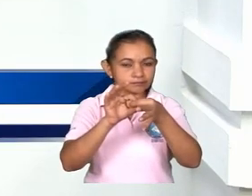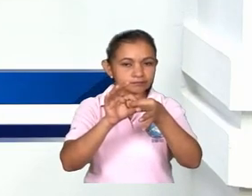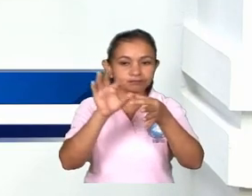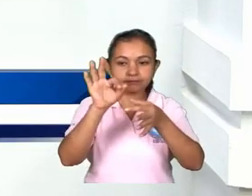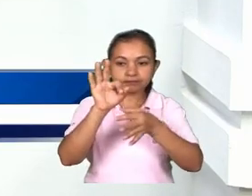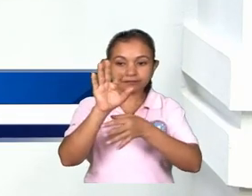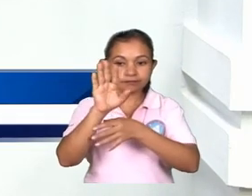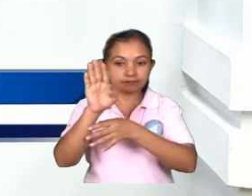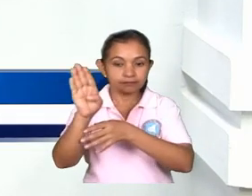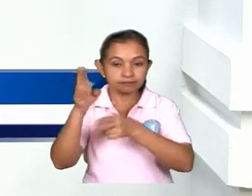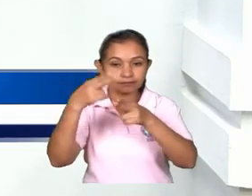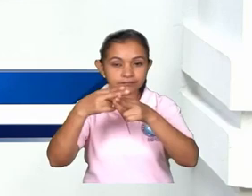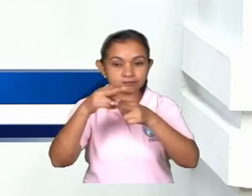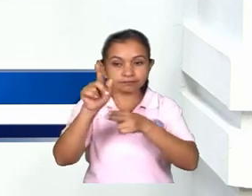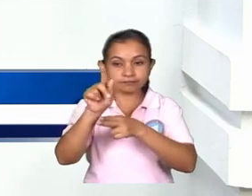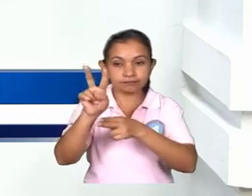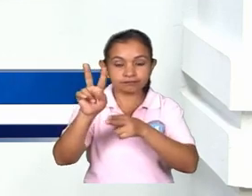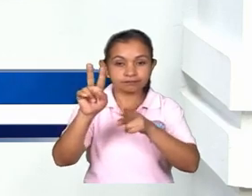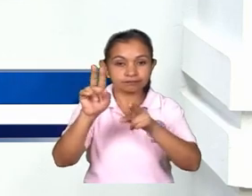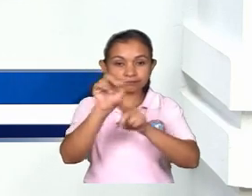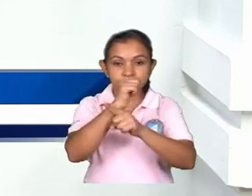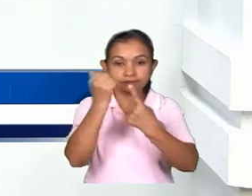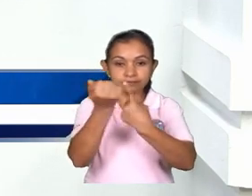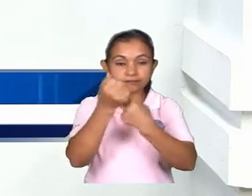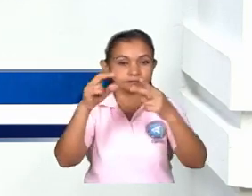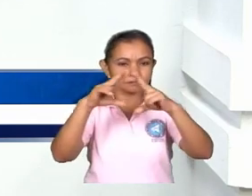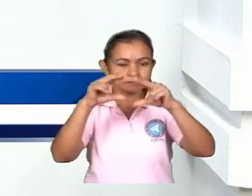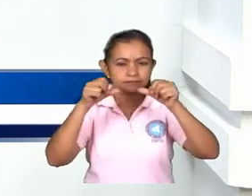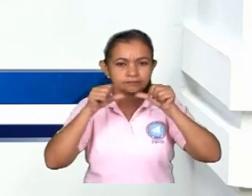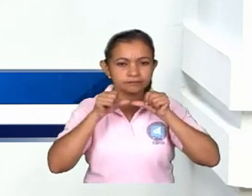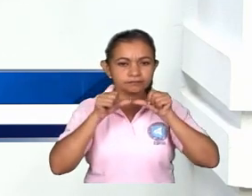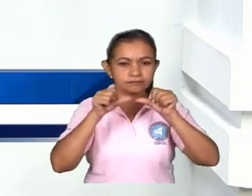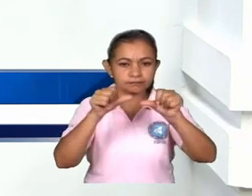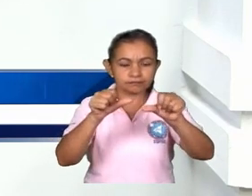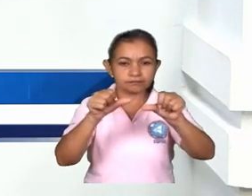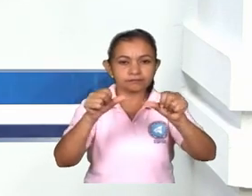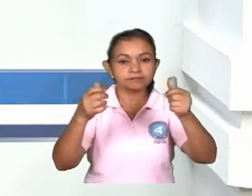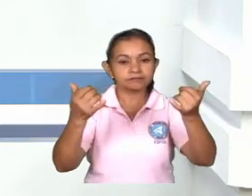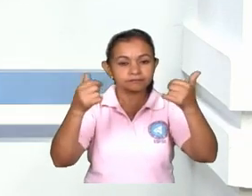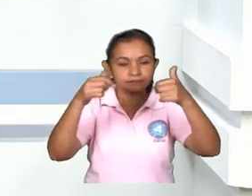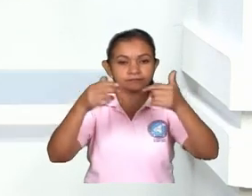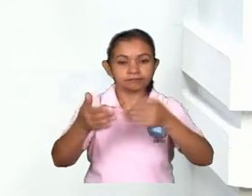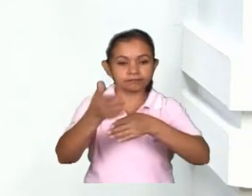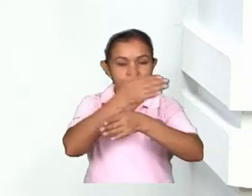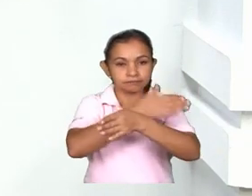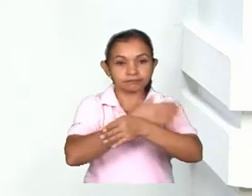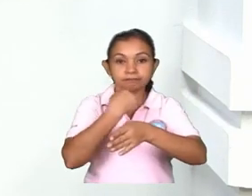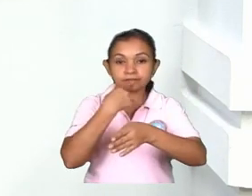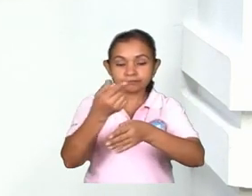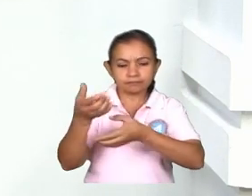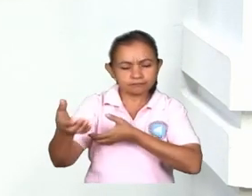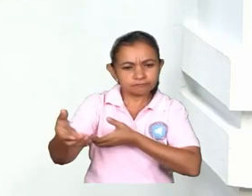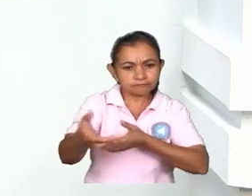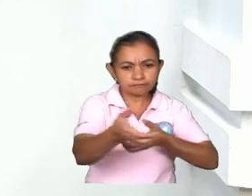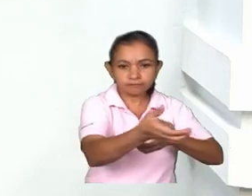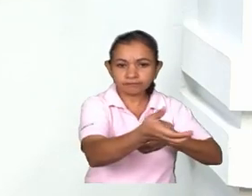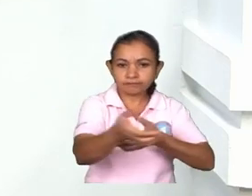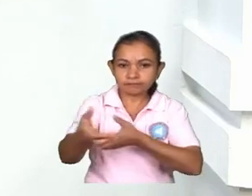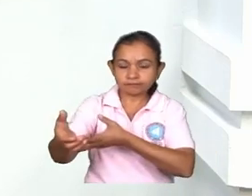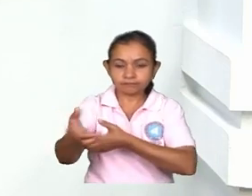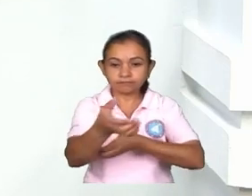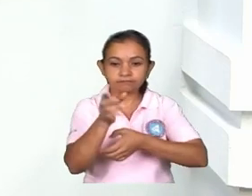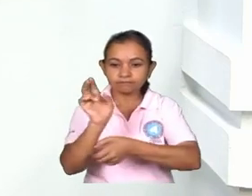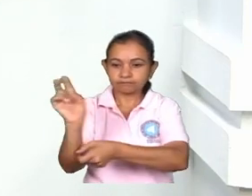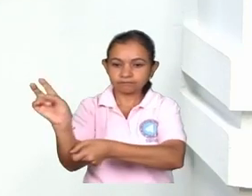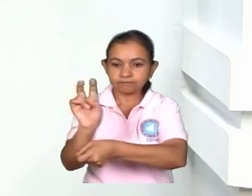social en Facebook con el nombre de Canal Parlamentario Nicaragua. Continuamos con el detalle de nuestras informaciones y les comentamos que la Dirección General de Bomberos